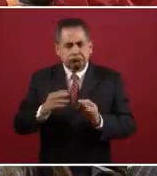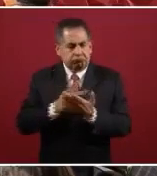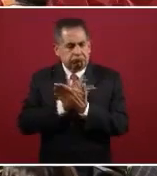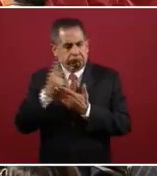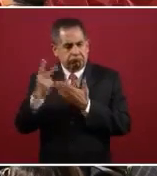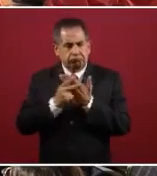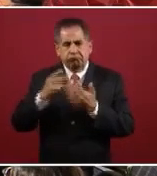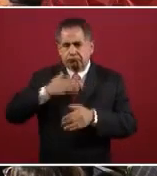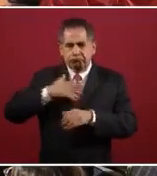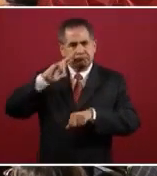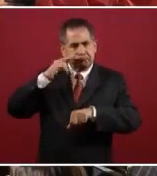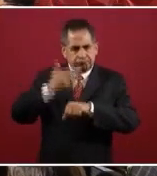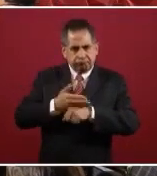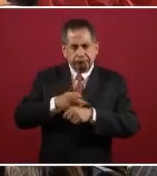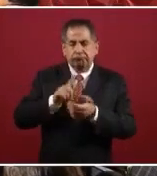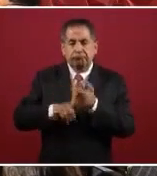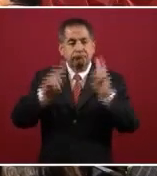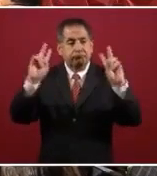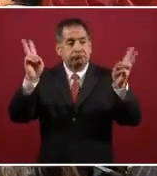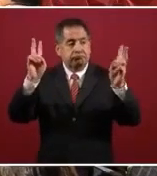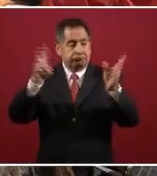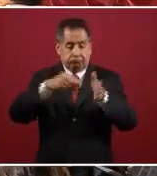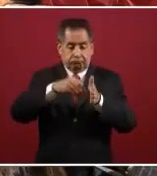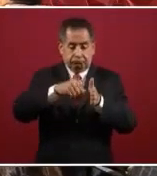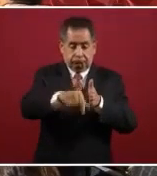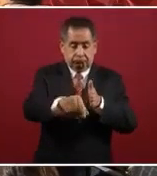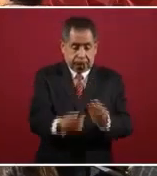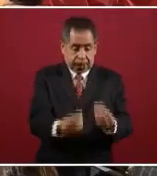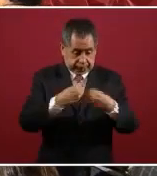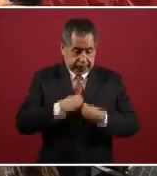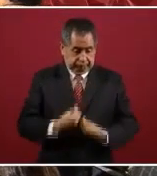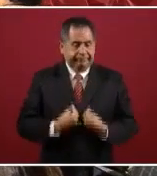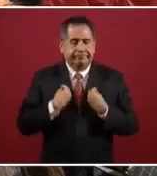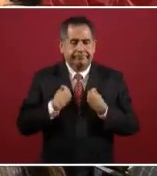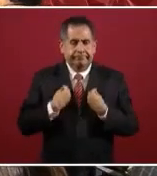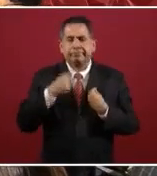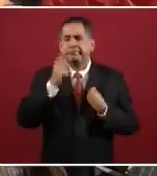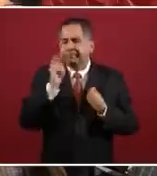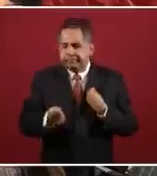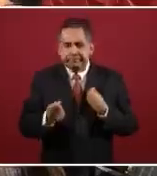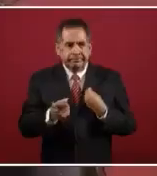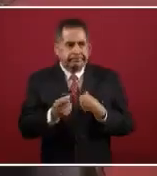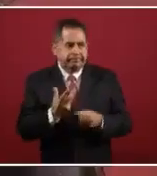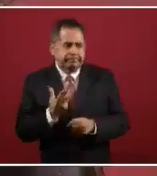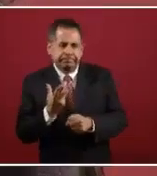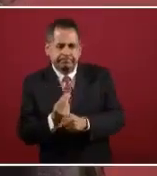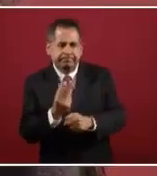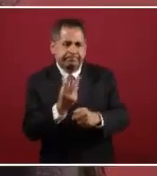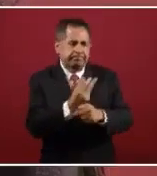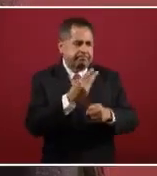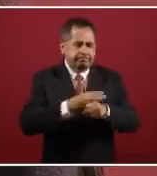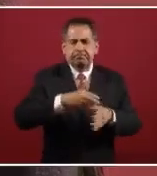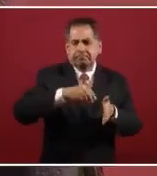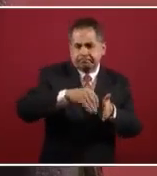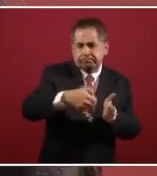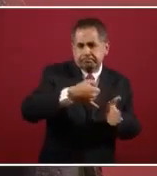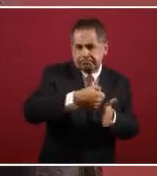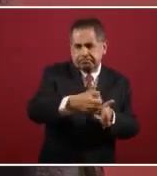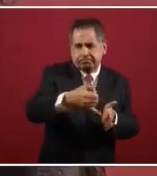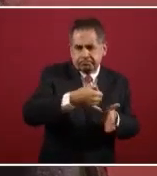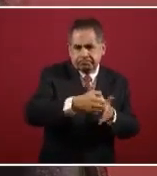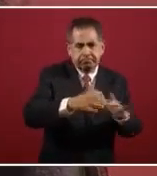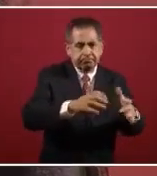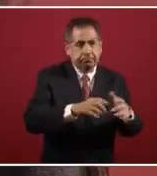programa, el programa Sembrando Vida. Es un programa que habla de reforestación y de restauración productiva y no está en